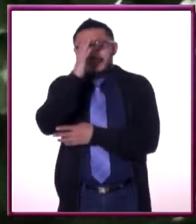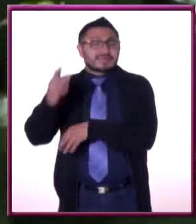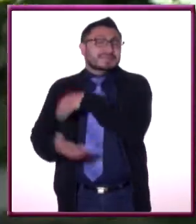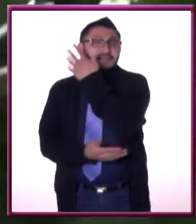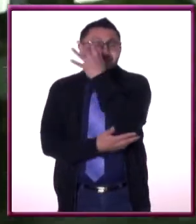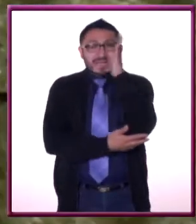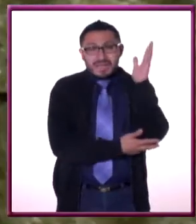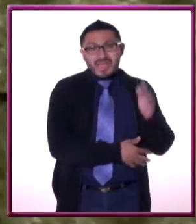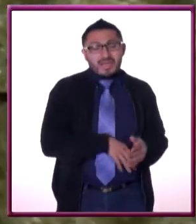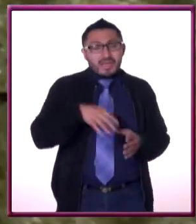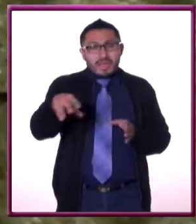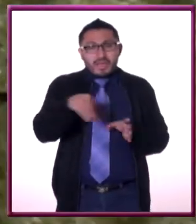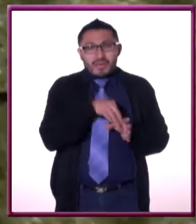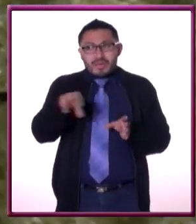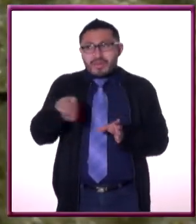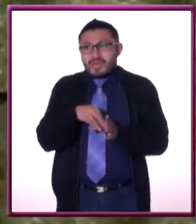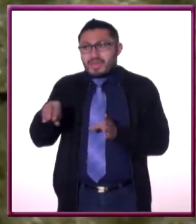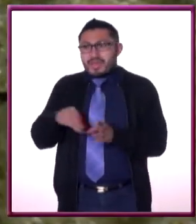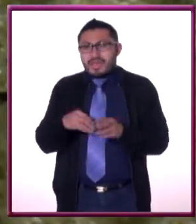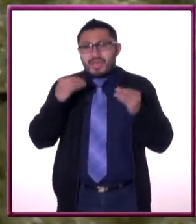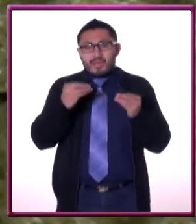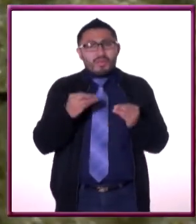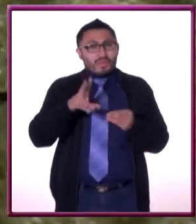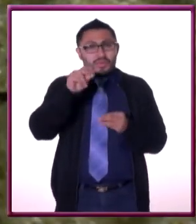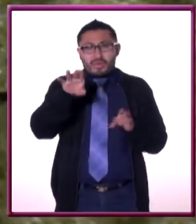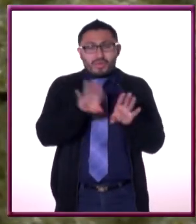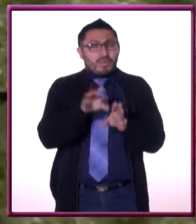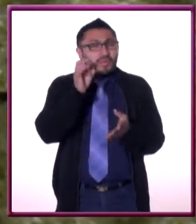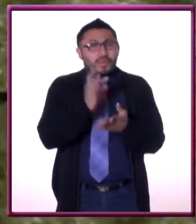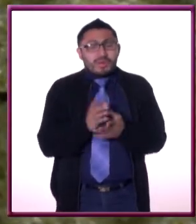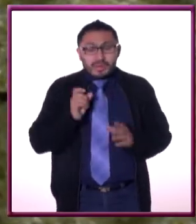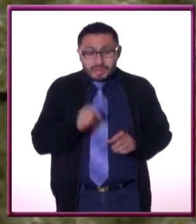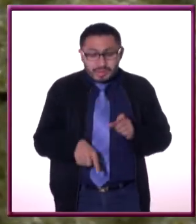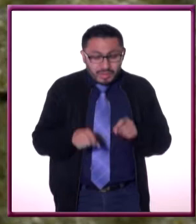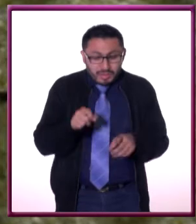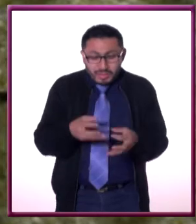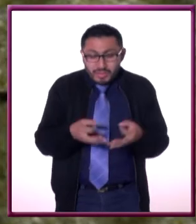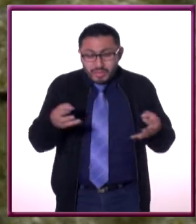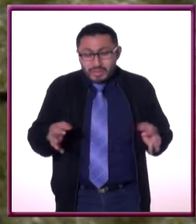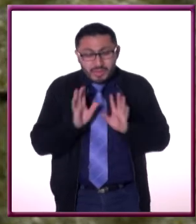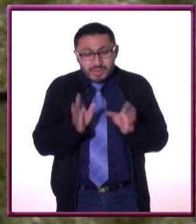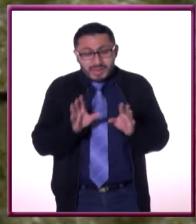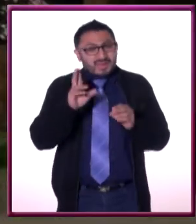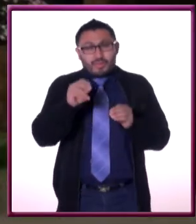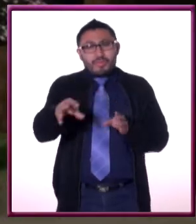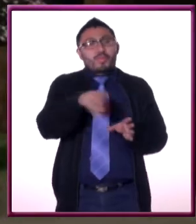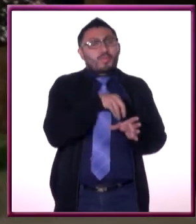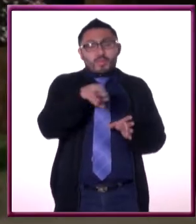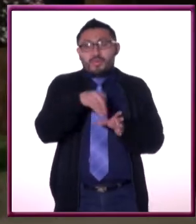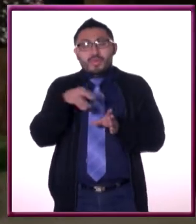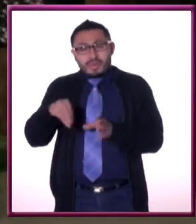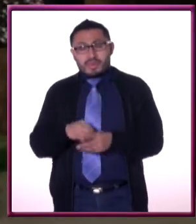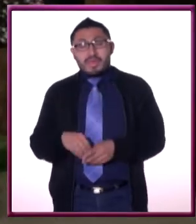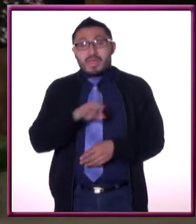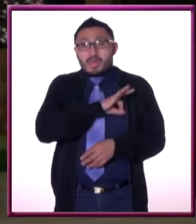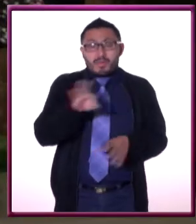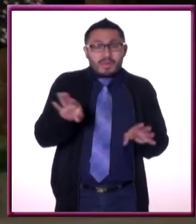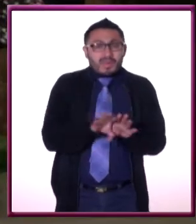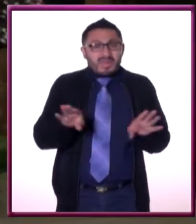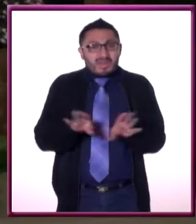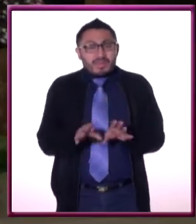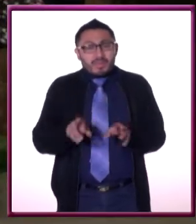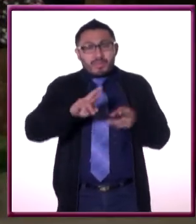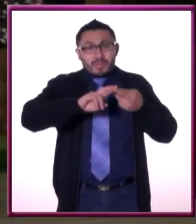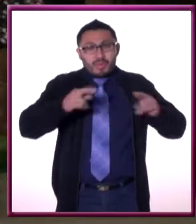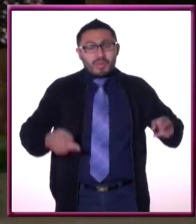los bosques de recolección. Muchos son estos, no necesariamente son cultivados, sino son de recolección. Que incluso pueden ser considerados